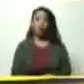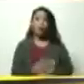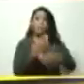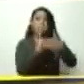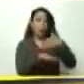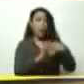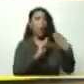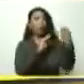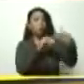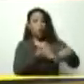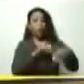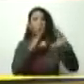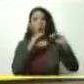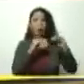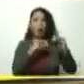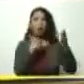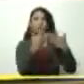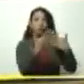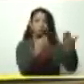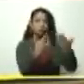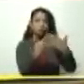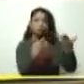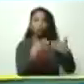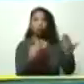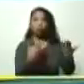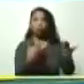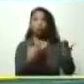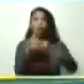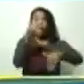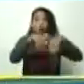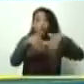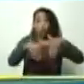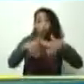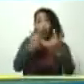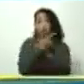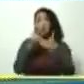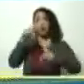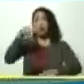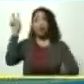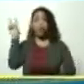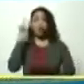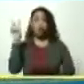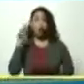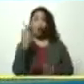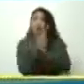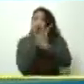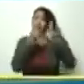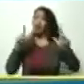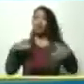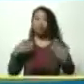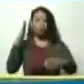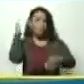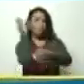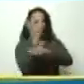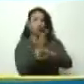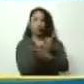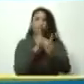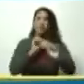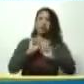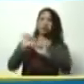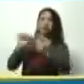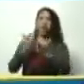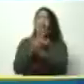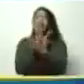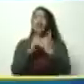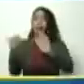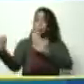porque nosotros queremos unas elecciones libres en Venezuela libres de sanciones libres de